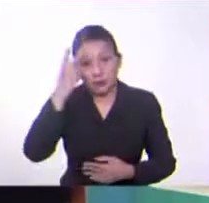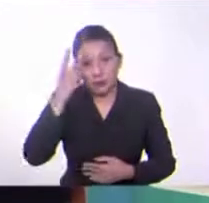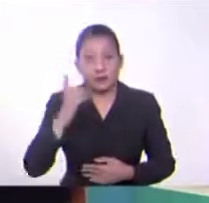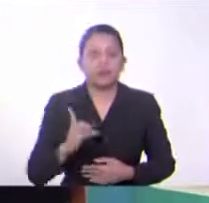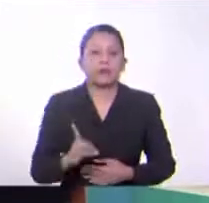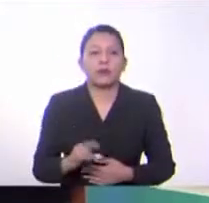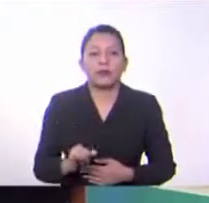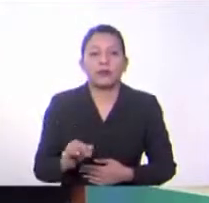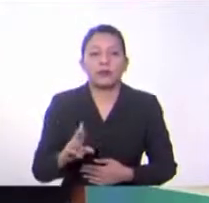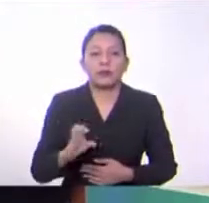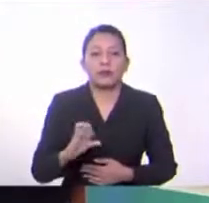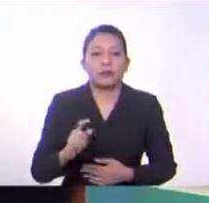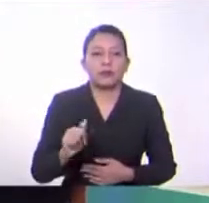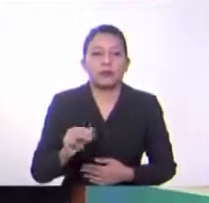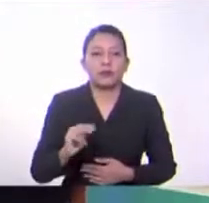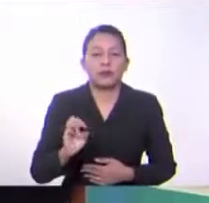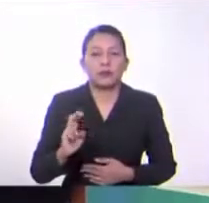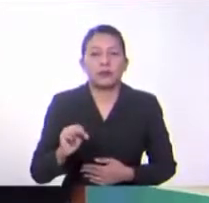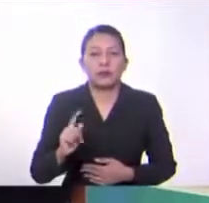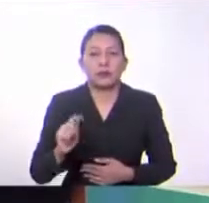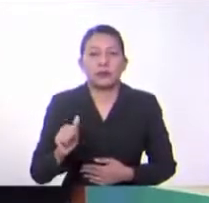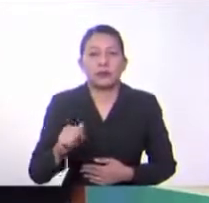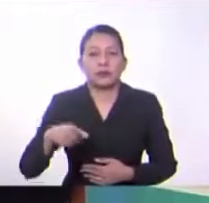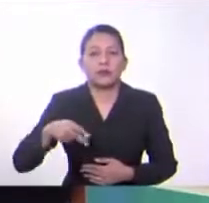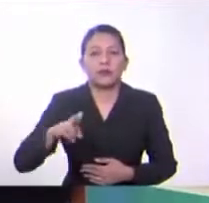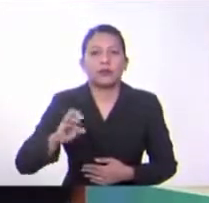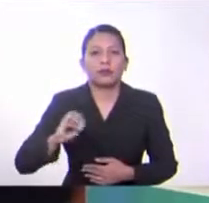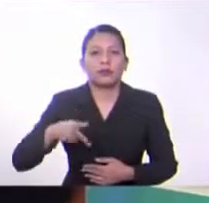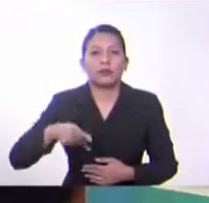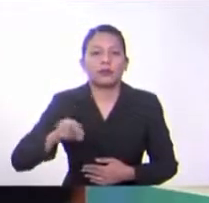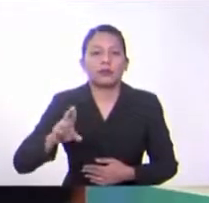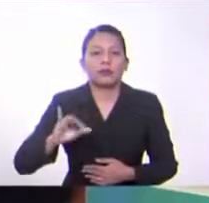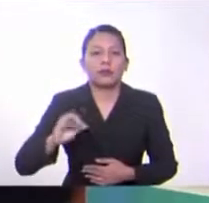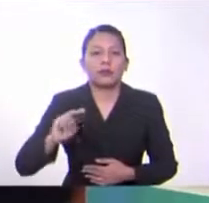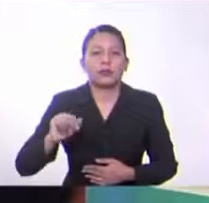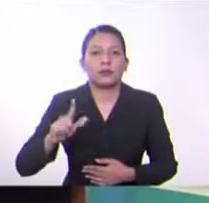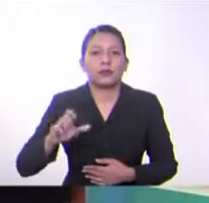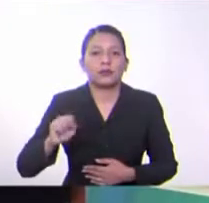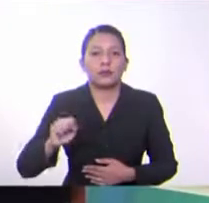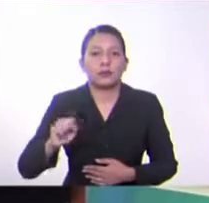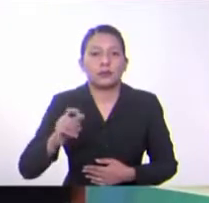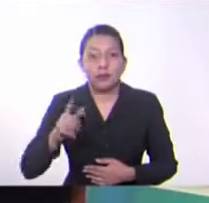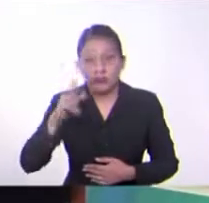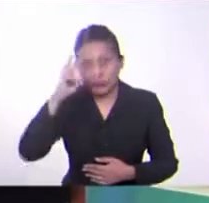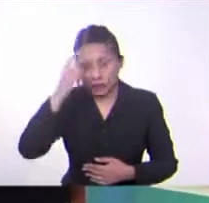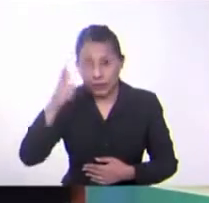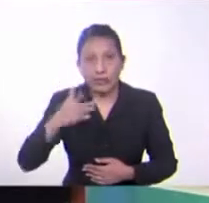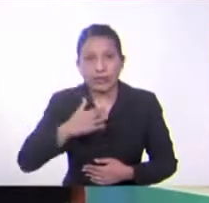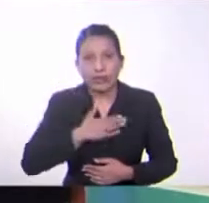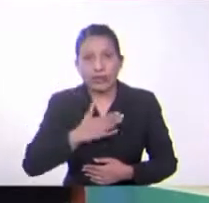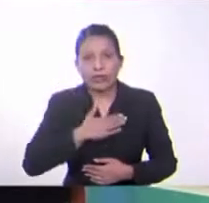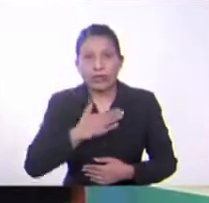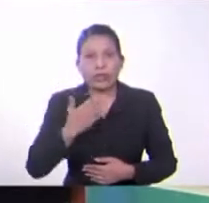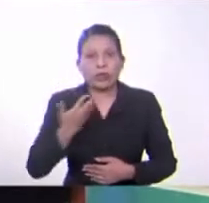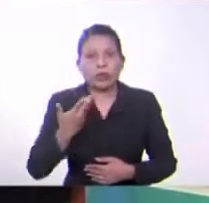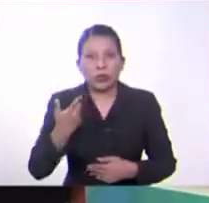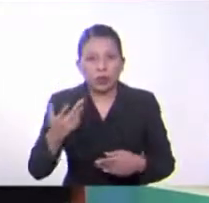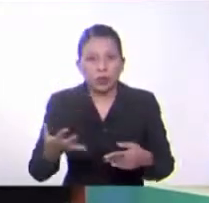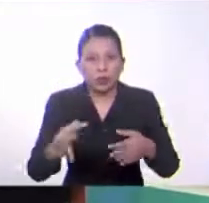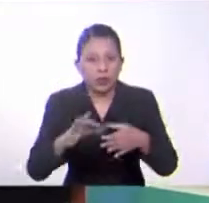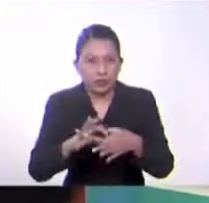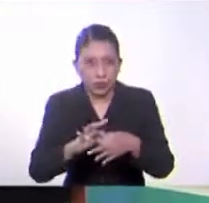directamente proporcionales, ¿sí? Es decir, que entre estas dos cantidades existe una relación de